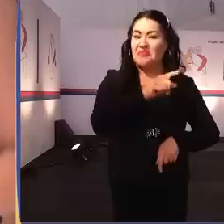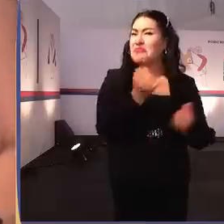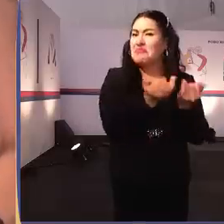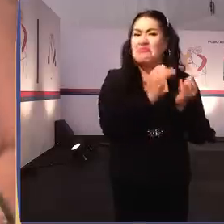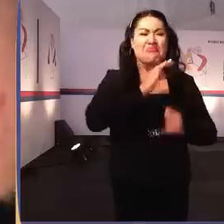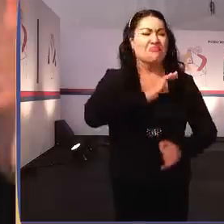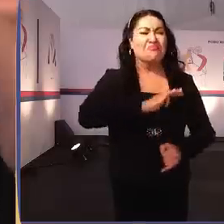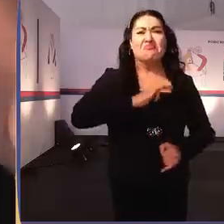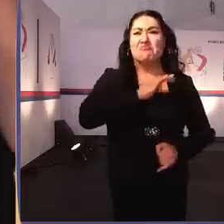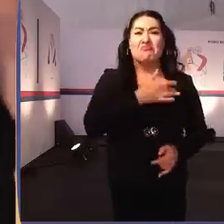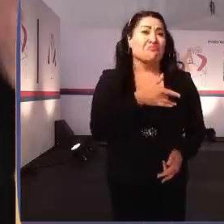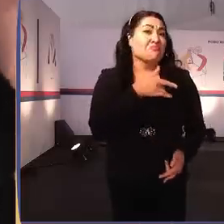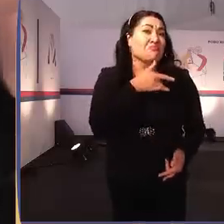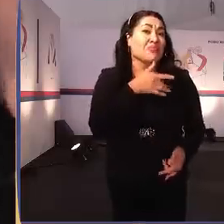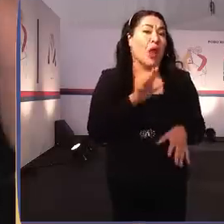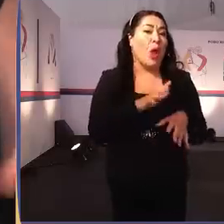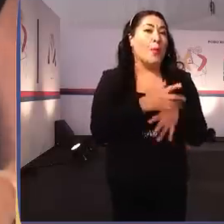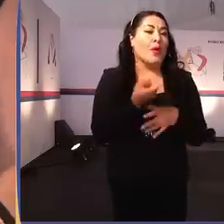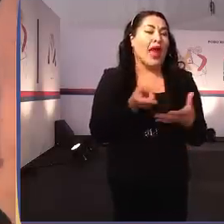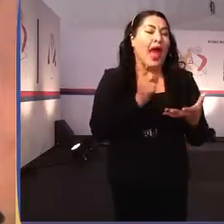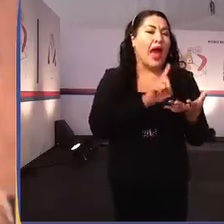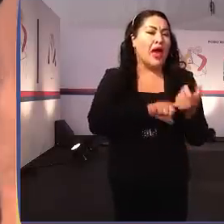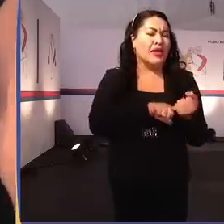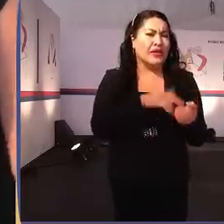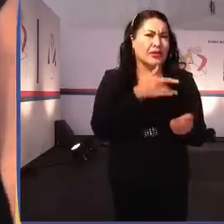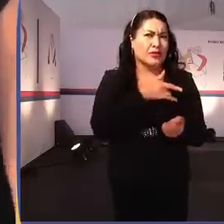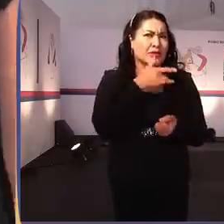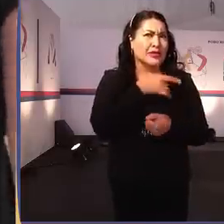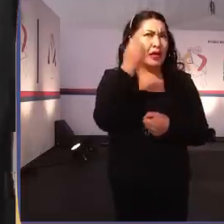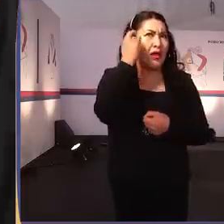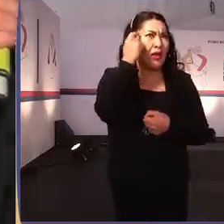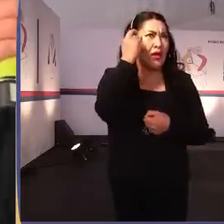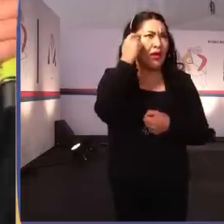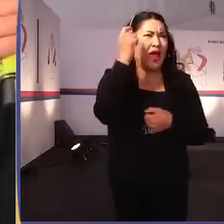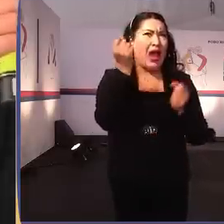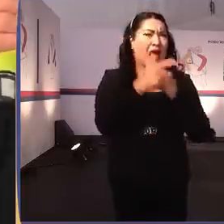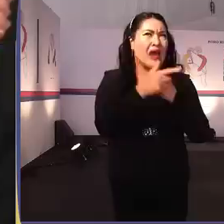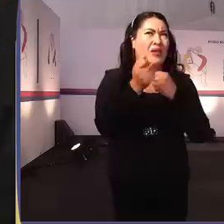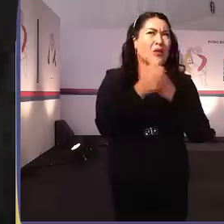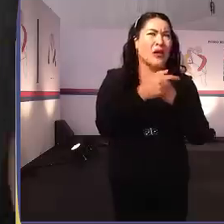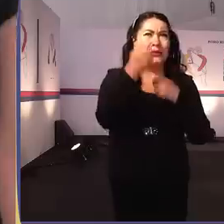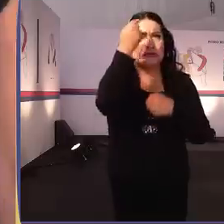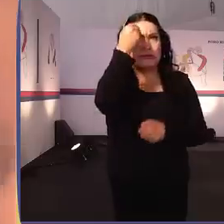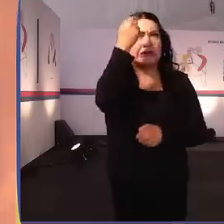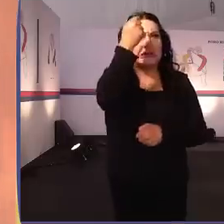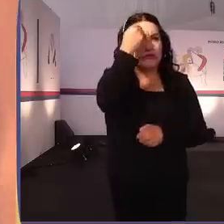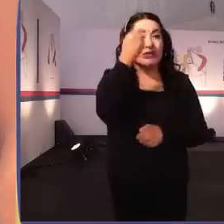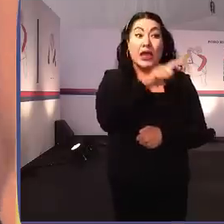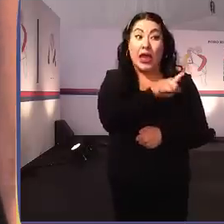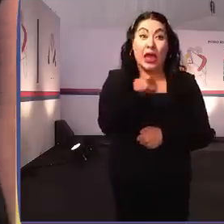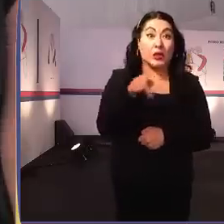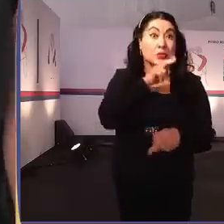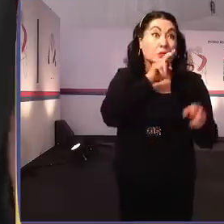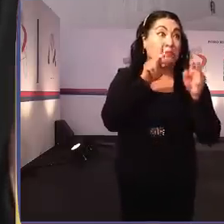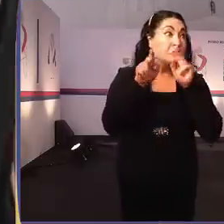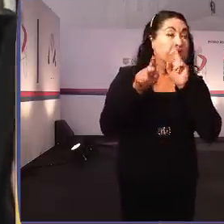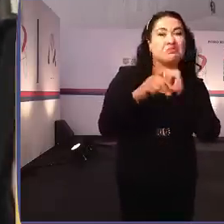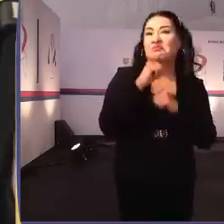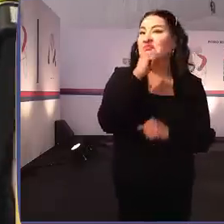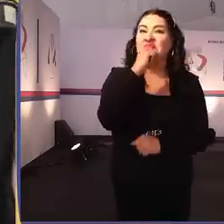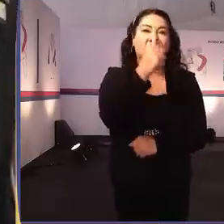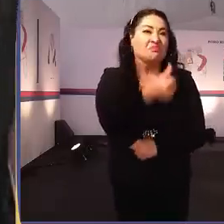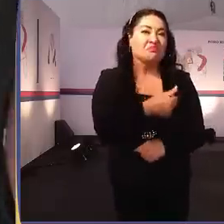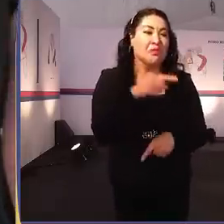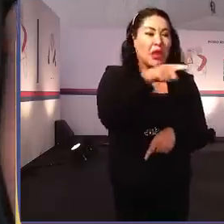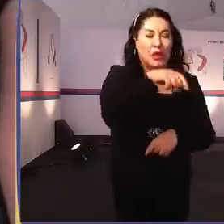felices, porque no tienen ninguna tribulación en su cabeza y por lo tanto no se angustian y no tienen ningún